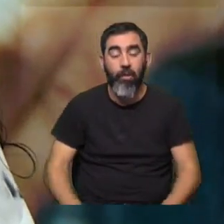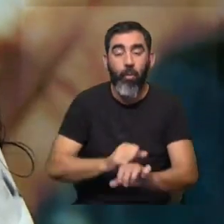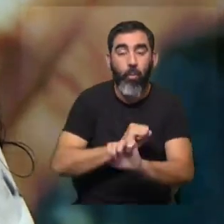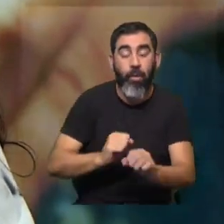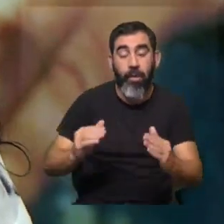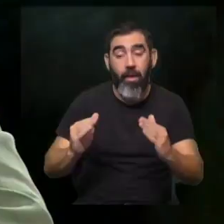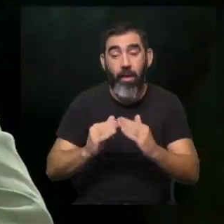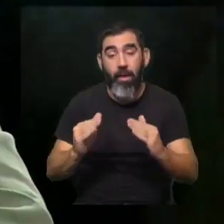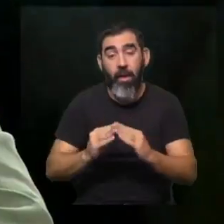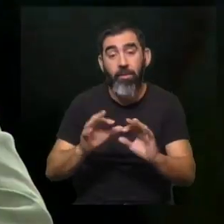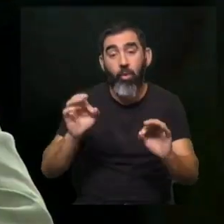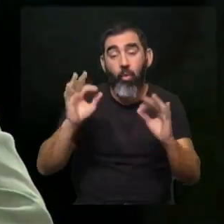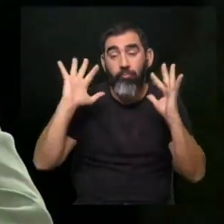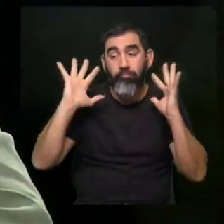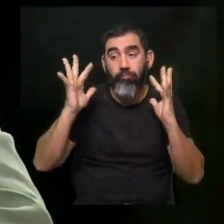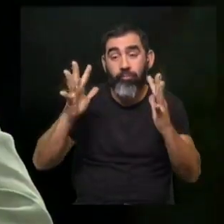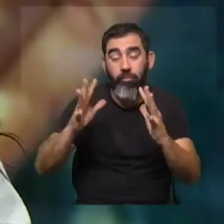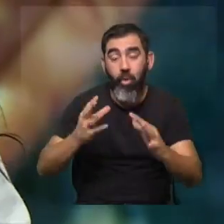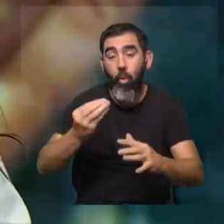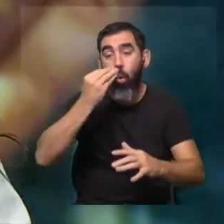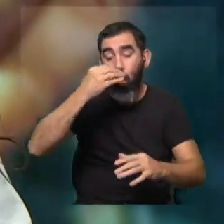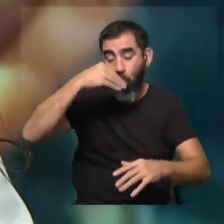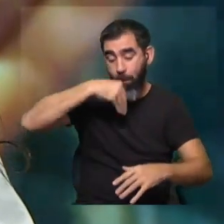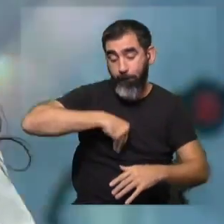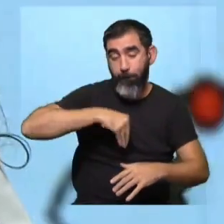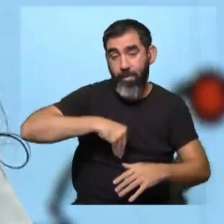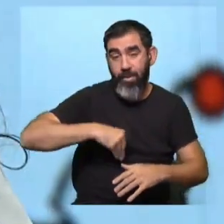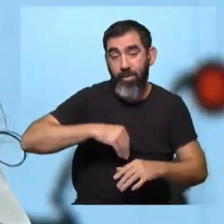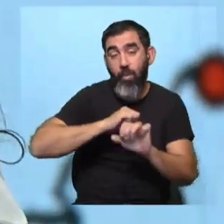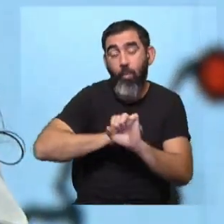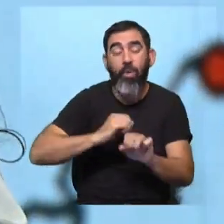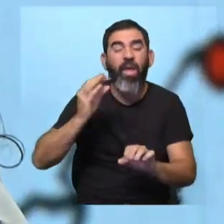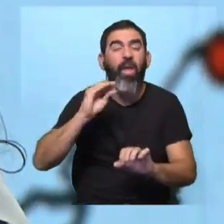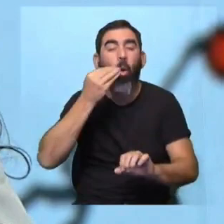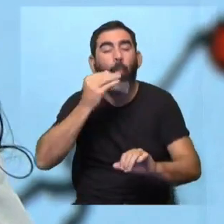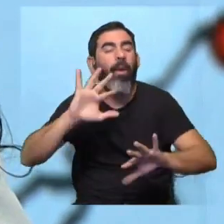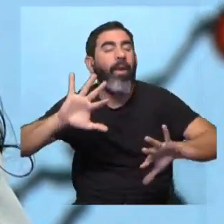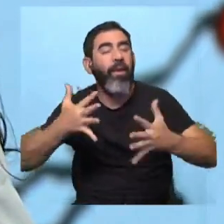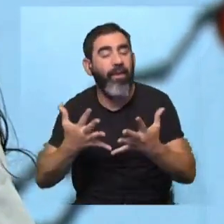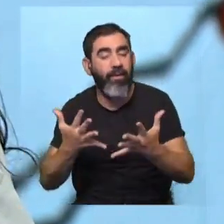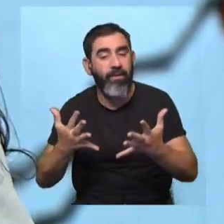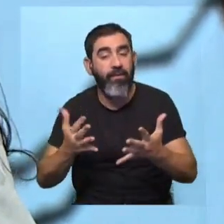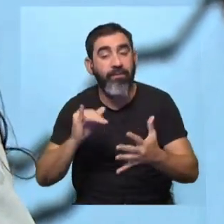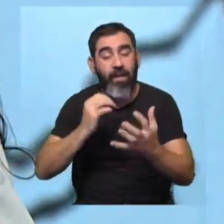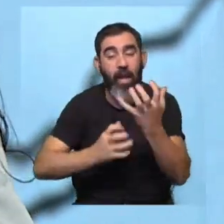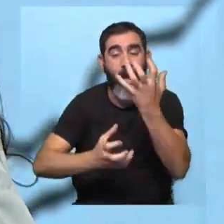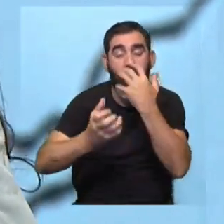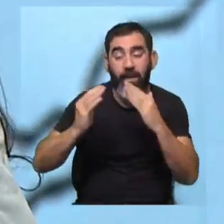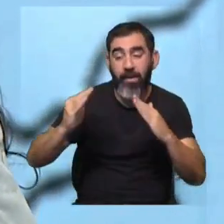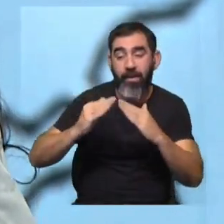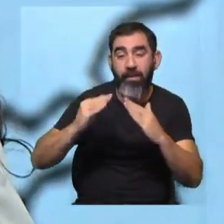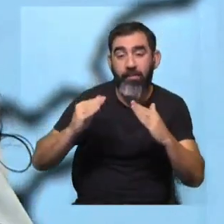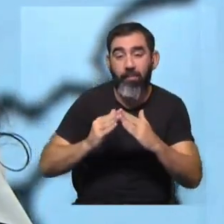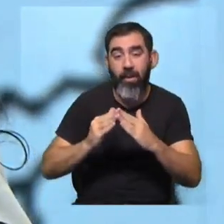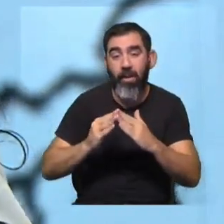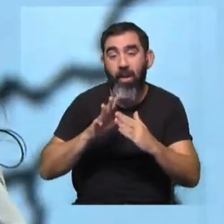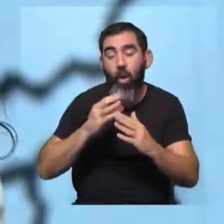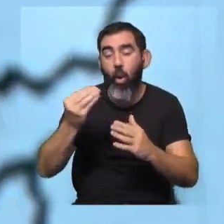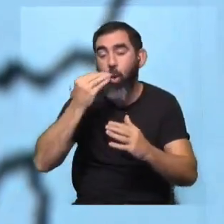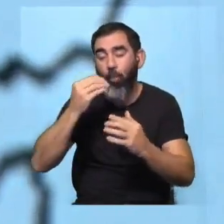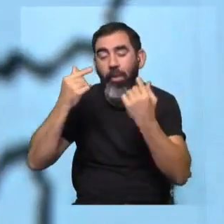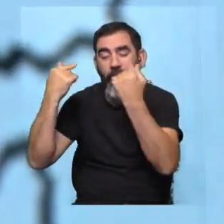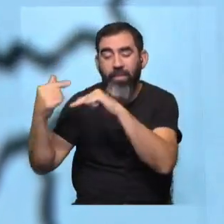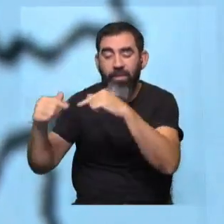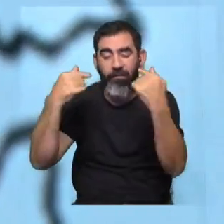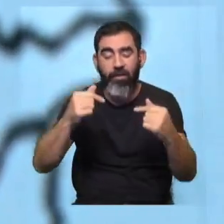o no, ver el contenido estomacal, que eso nos podía dar información de qué estuvo comiendo y seguramente si es un animal de cautiverio tenía un tipo de dieta que